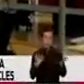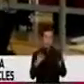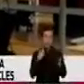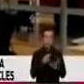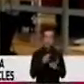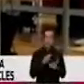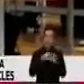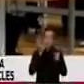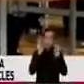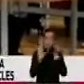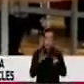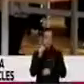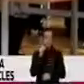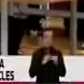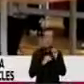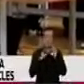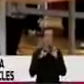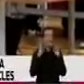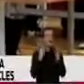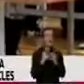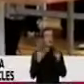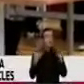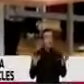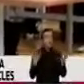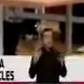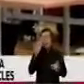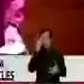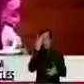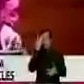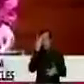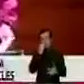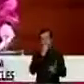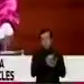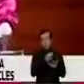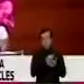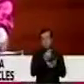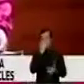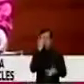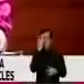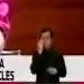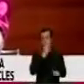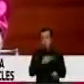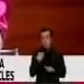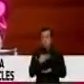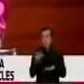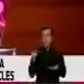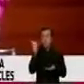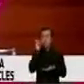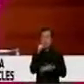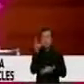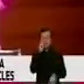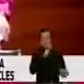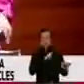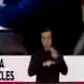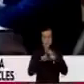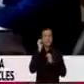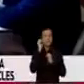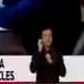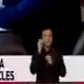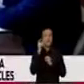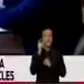kits de alimentos para entregar a familias afectadas por el COVID-19. Entre los elementos de convicción que presentó la fiscalía consta un informe